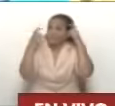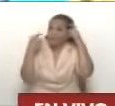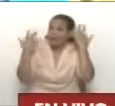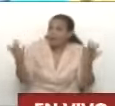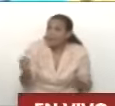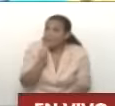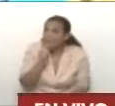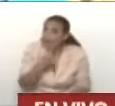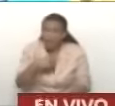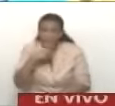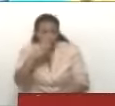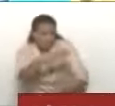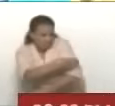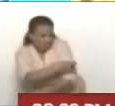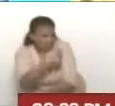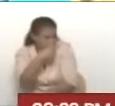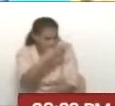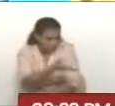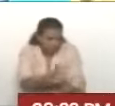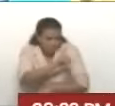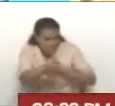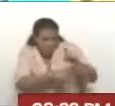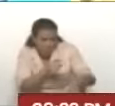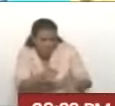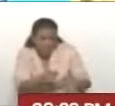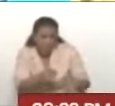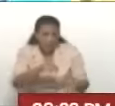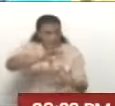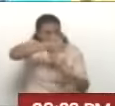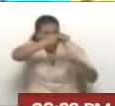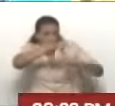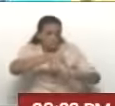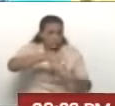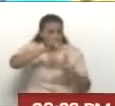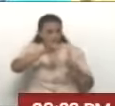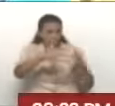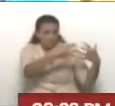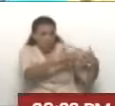¿Quién? ¿Los apellidos? ¿Los títeres de los apellidos?